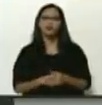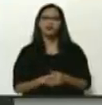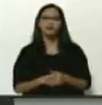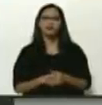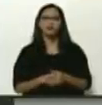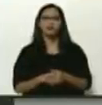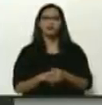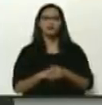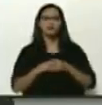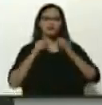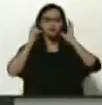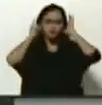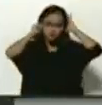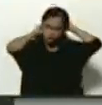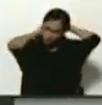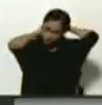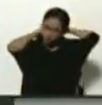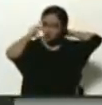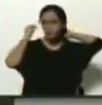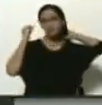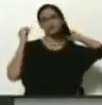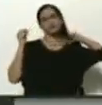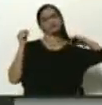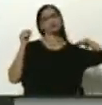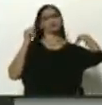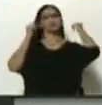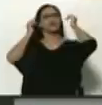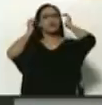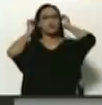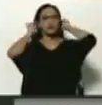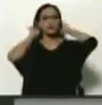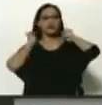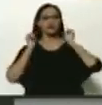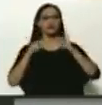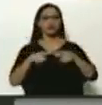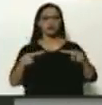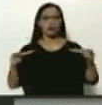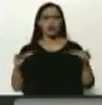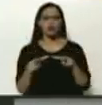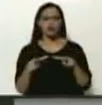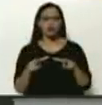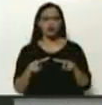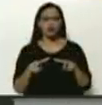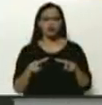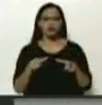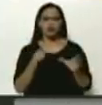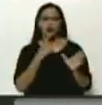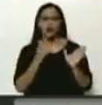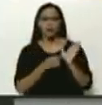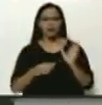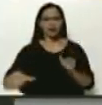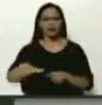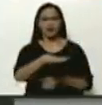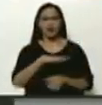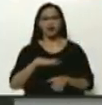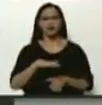análisis, ¿cómo dice? Situación general. La situación general.